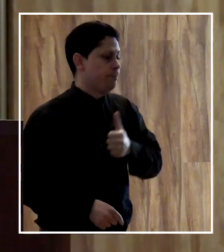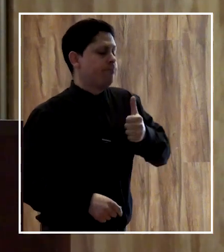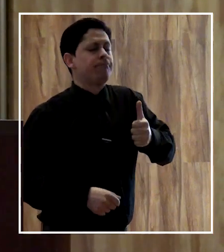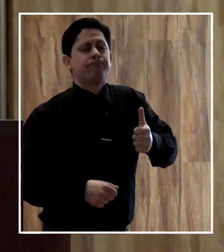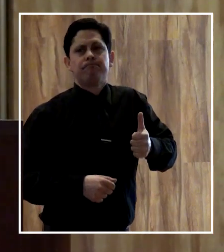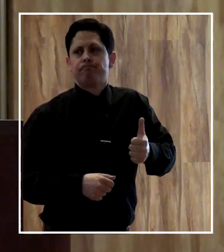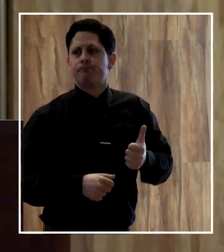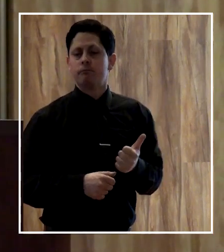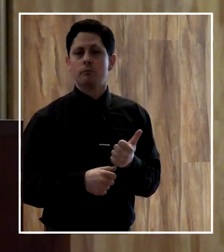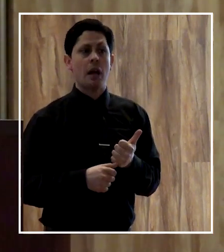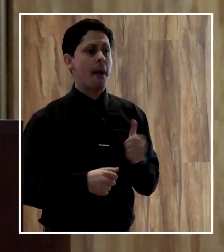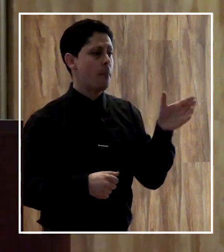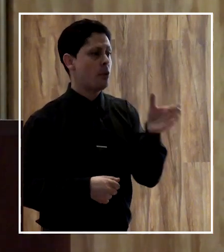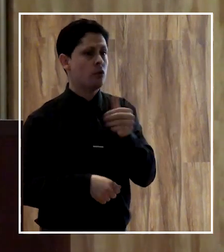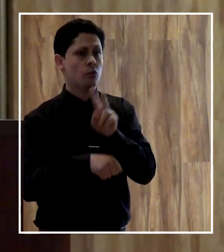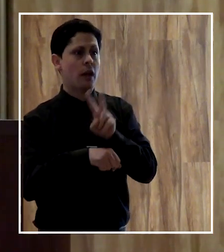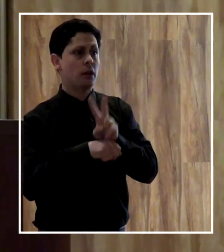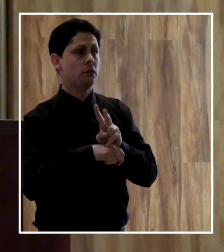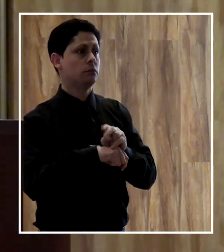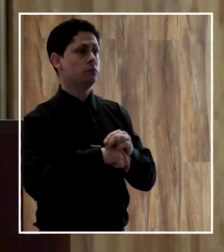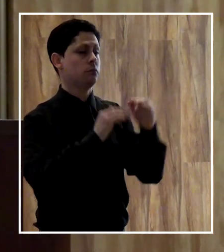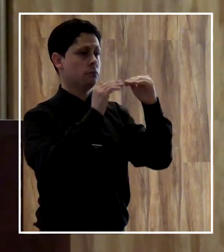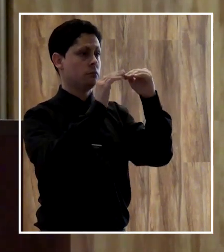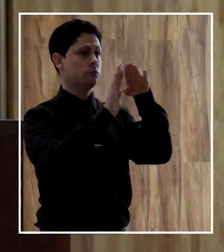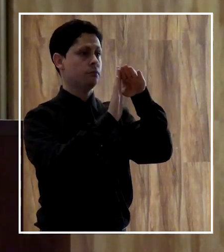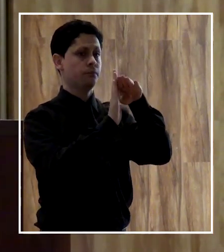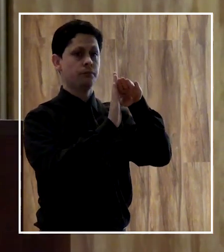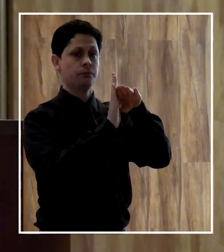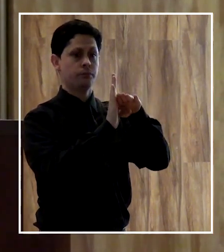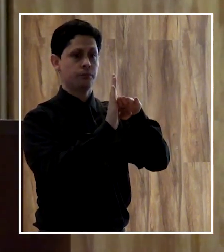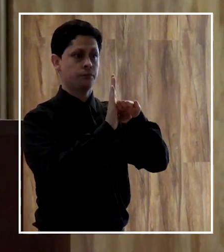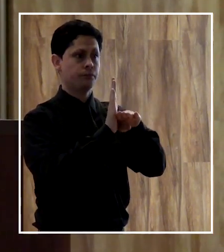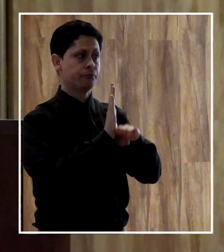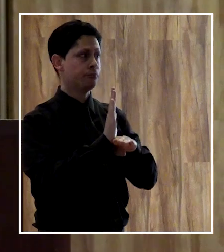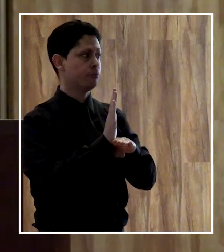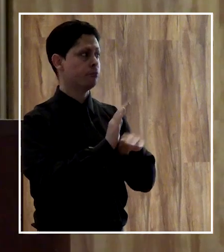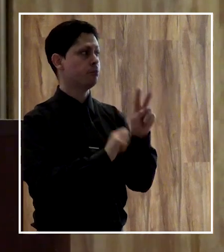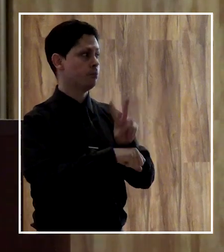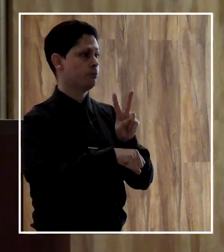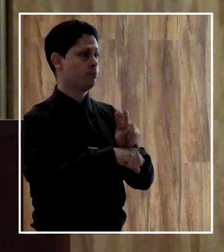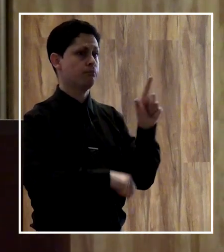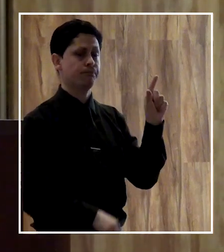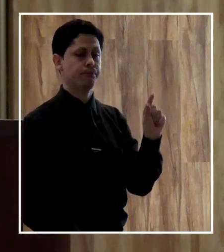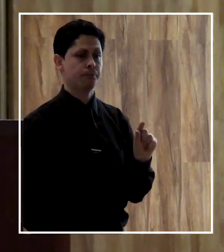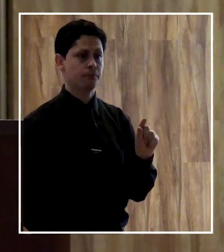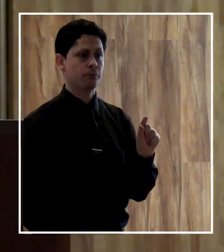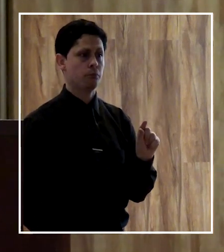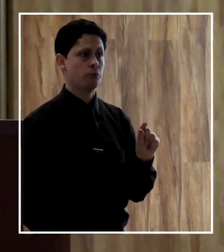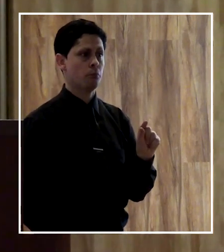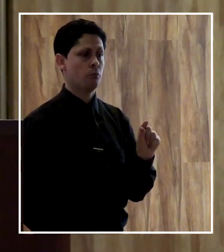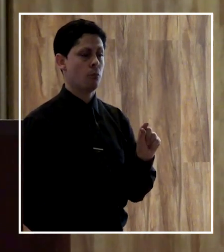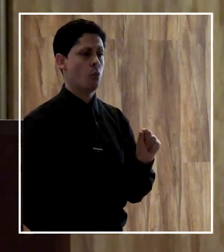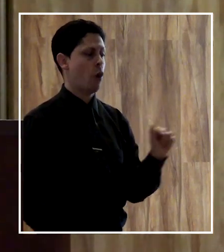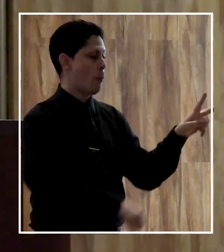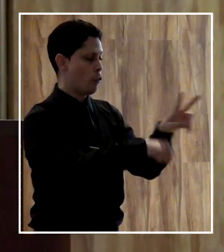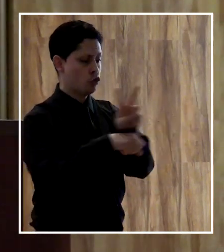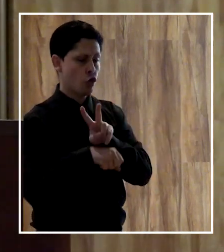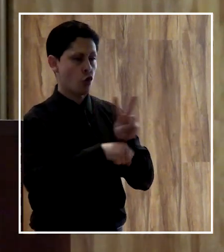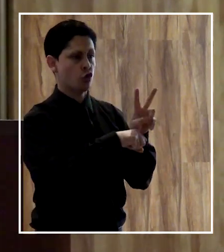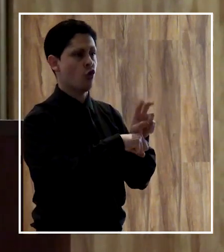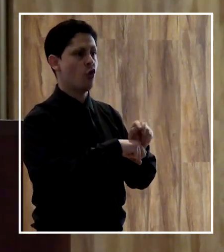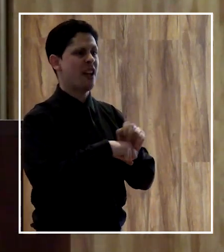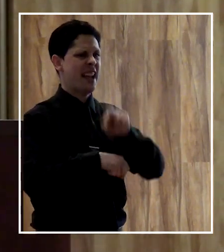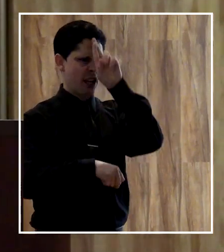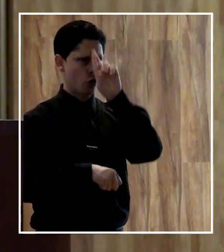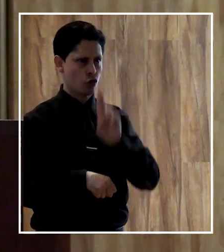que vamos a tener disminución de profesores. Es que hay que relevar la figura de los